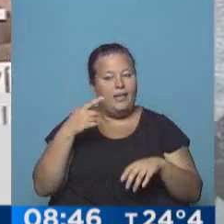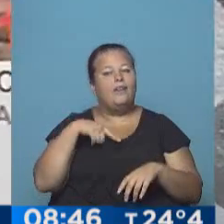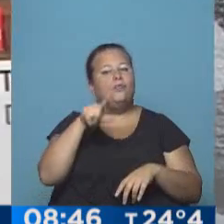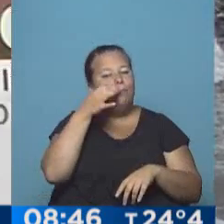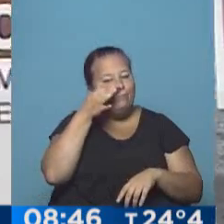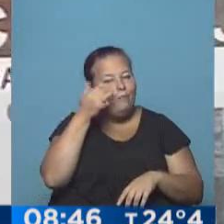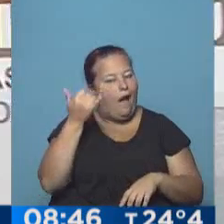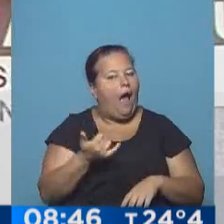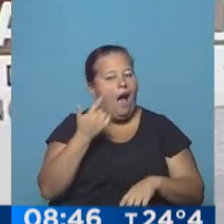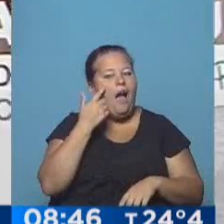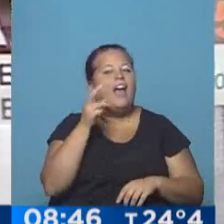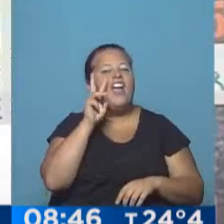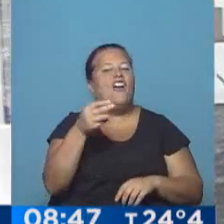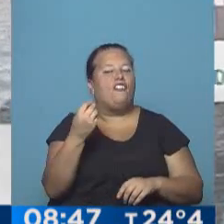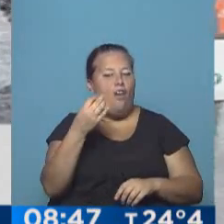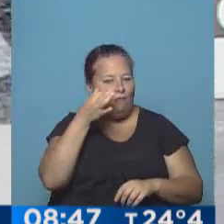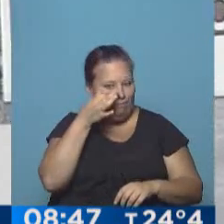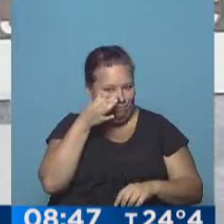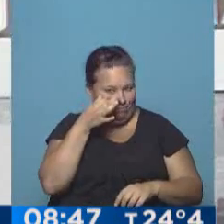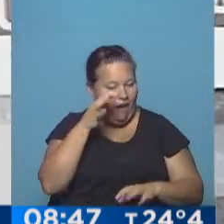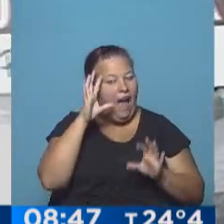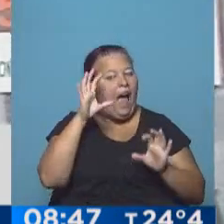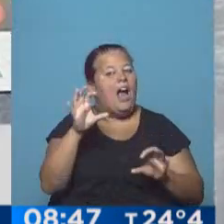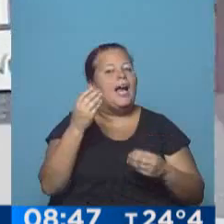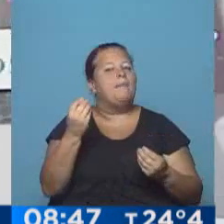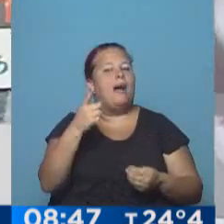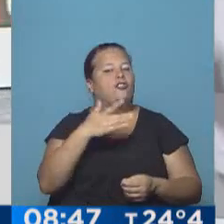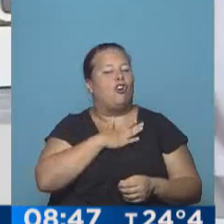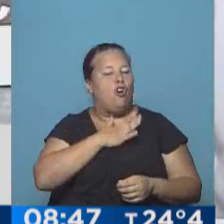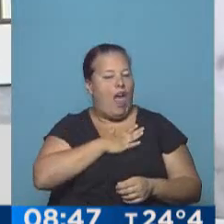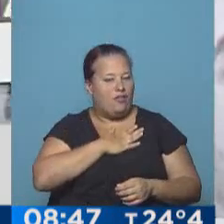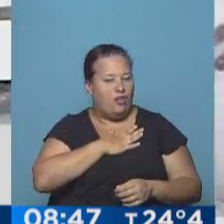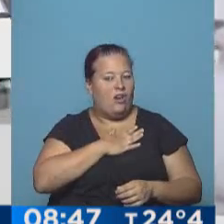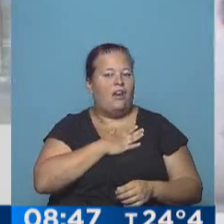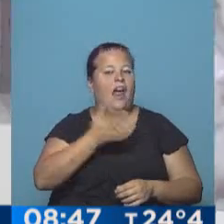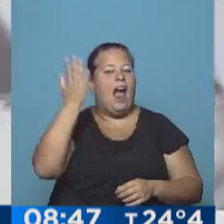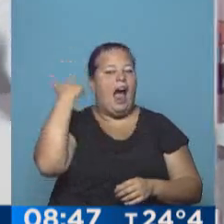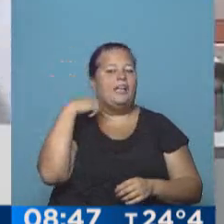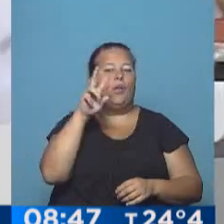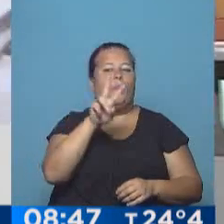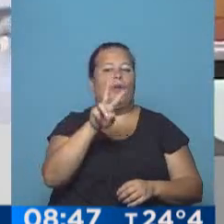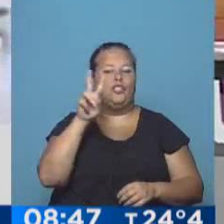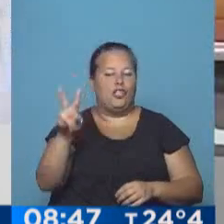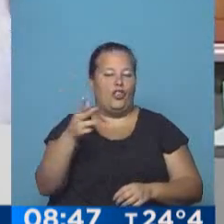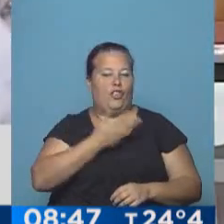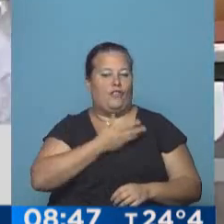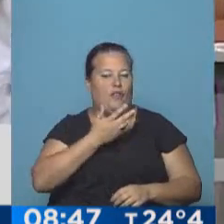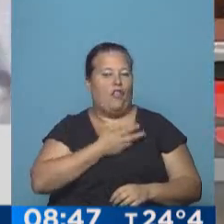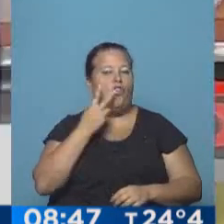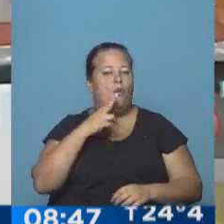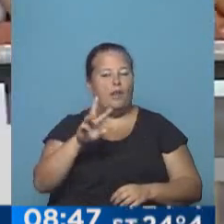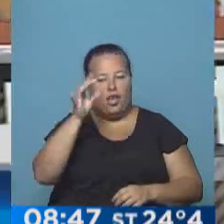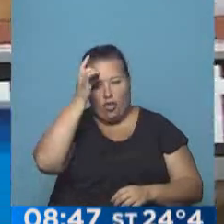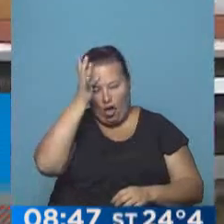tus ojos. Acordate de lo que le pasó a tu corazón aquel 22 de febrero